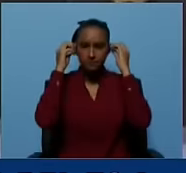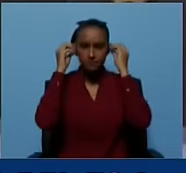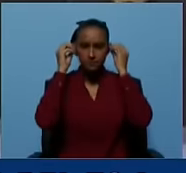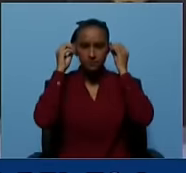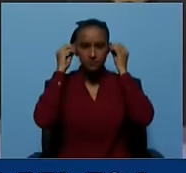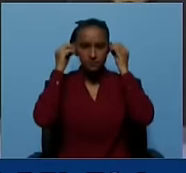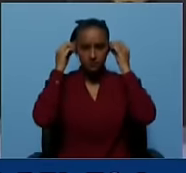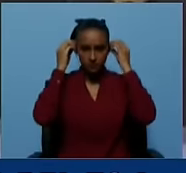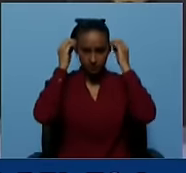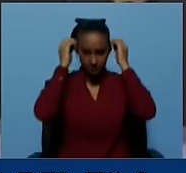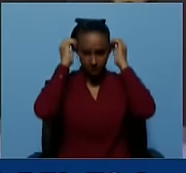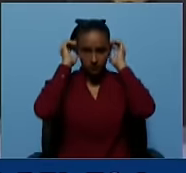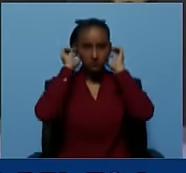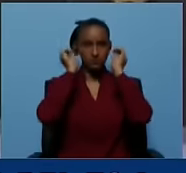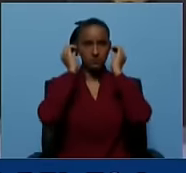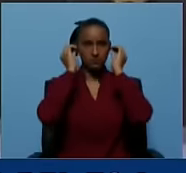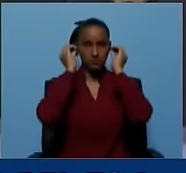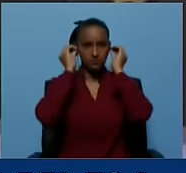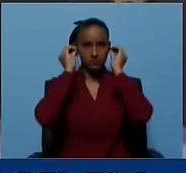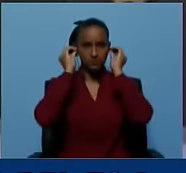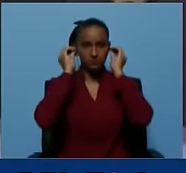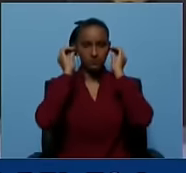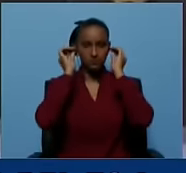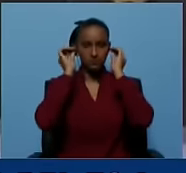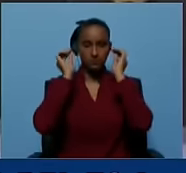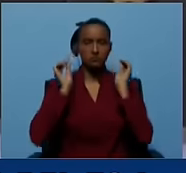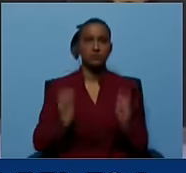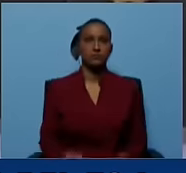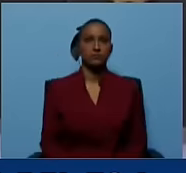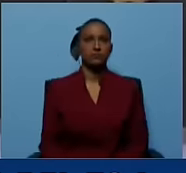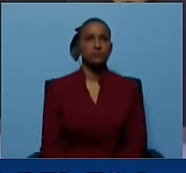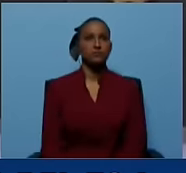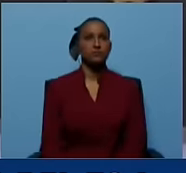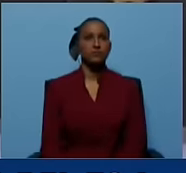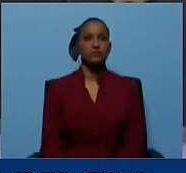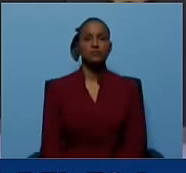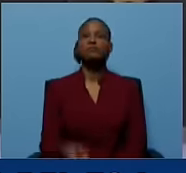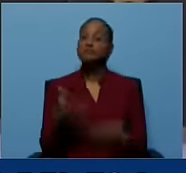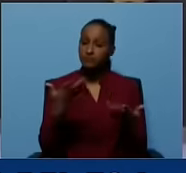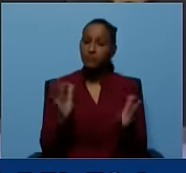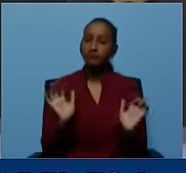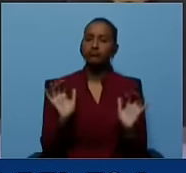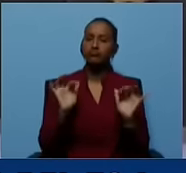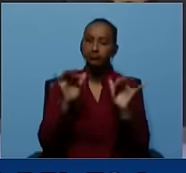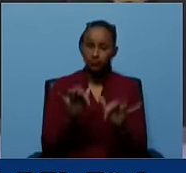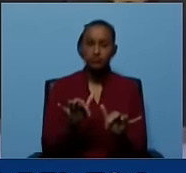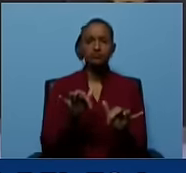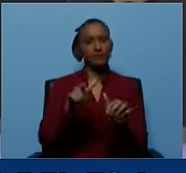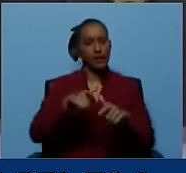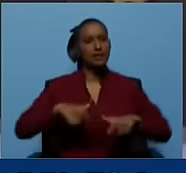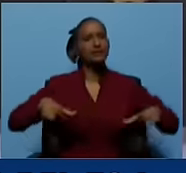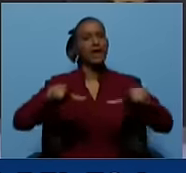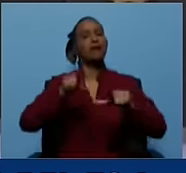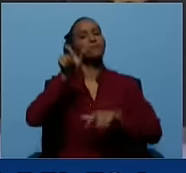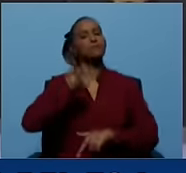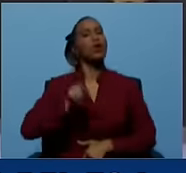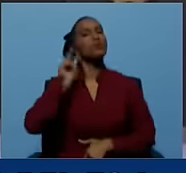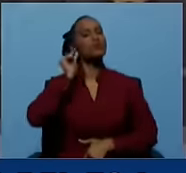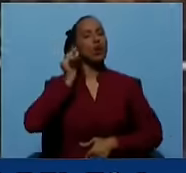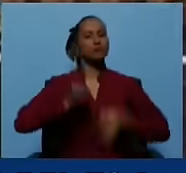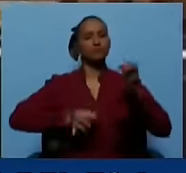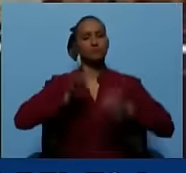Ya vemos en la sala electoral a los integrantes de esta sala que preside la doctora